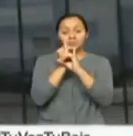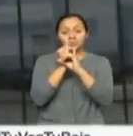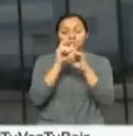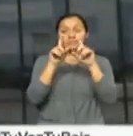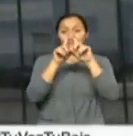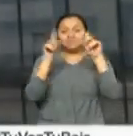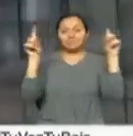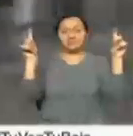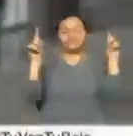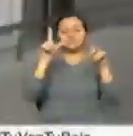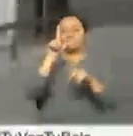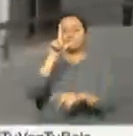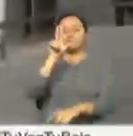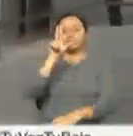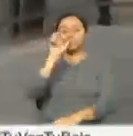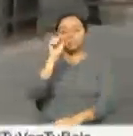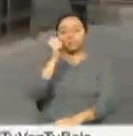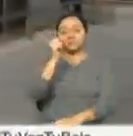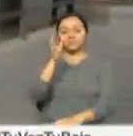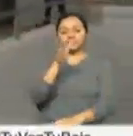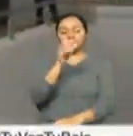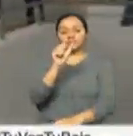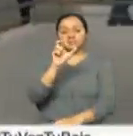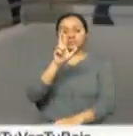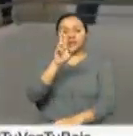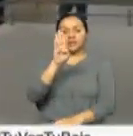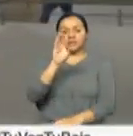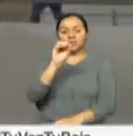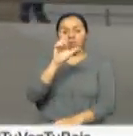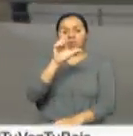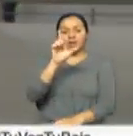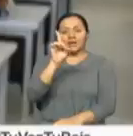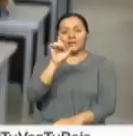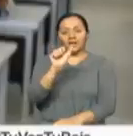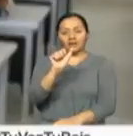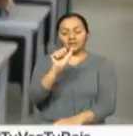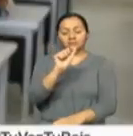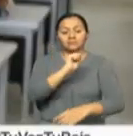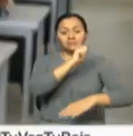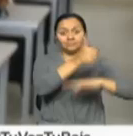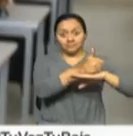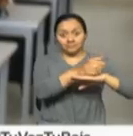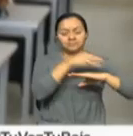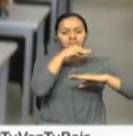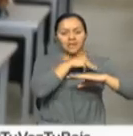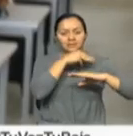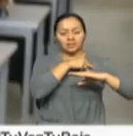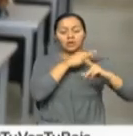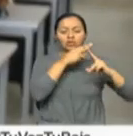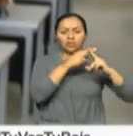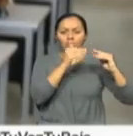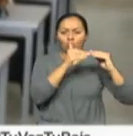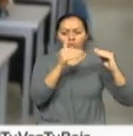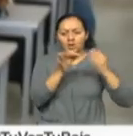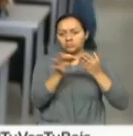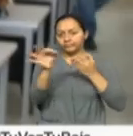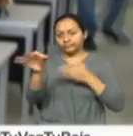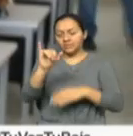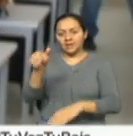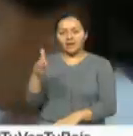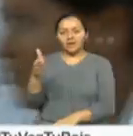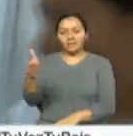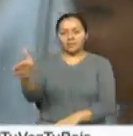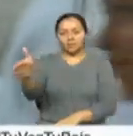tecnológico Luis Arboleda Martínez, extensión Jaramijó, tendrá capacidad para 450 estudiantes. La obra, que registra